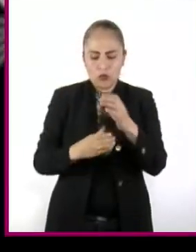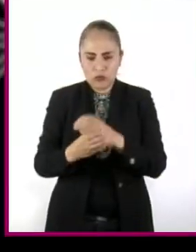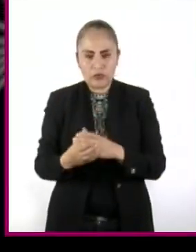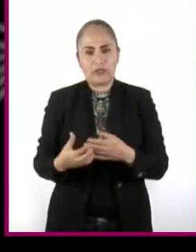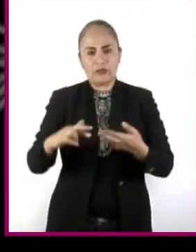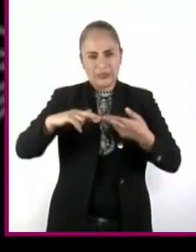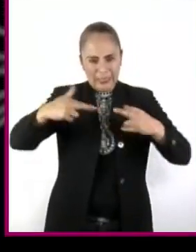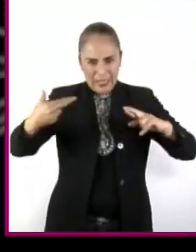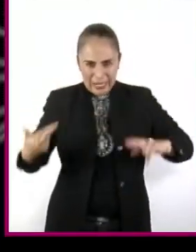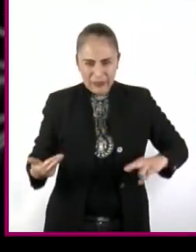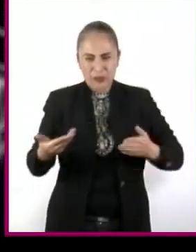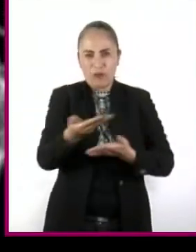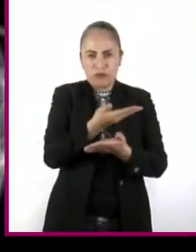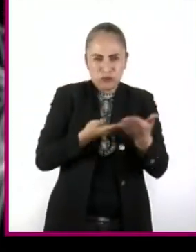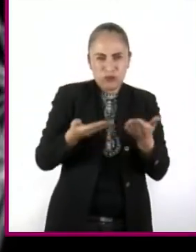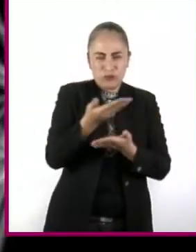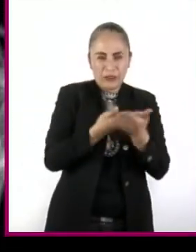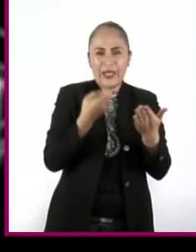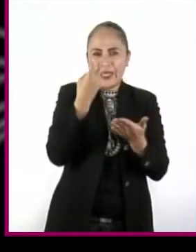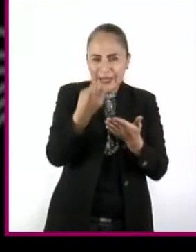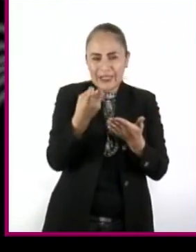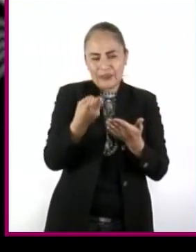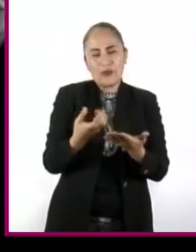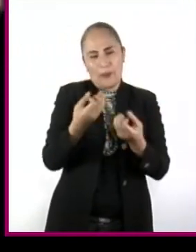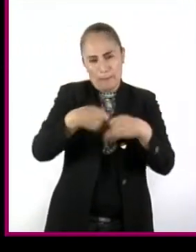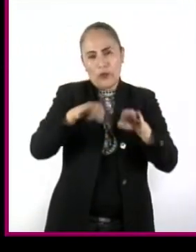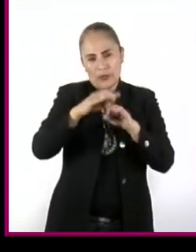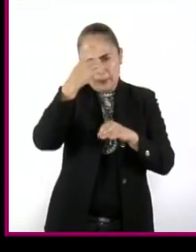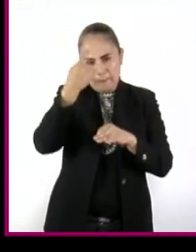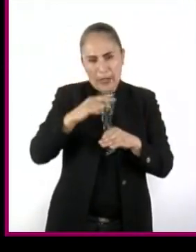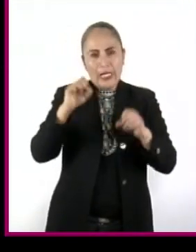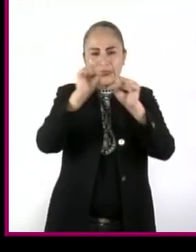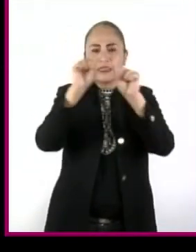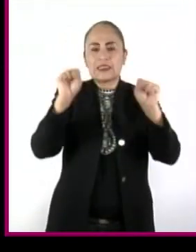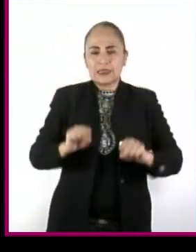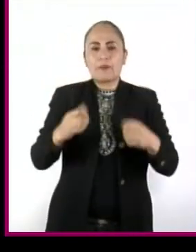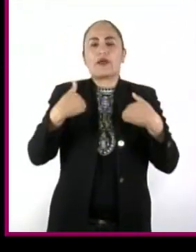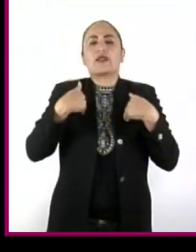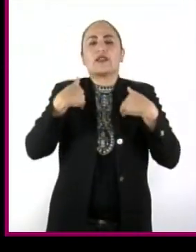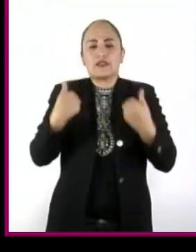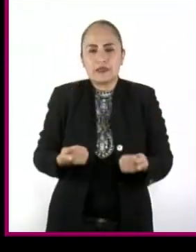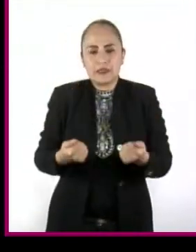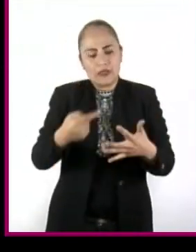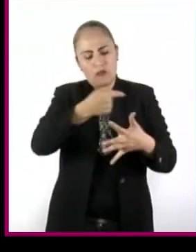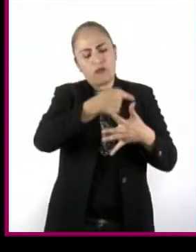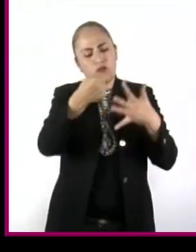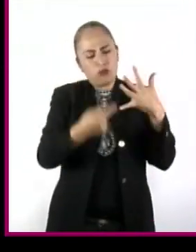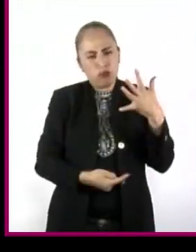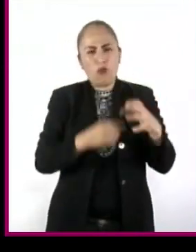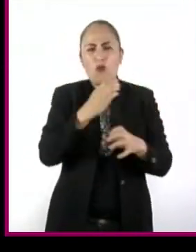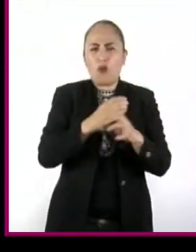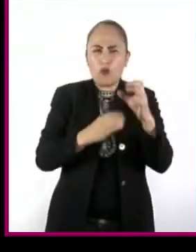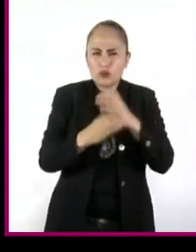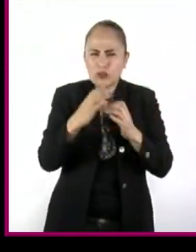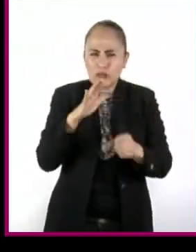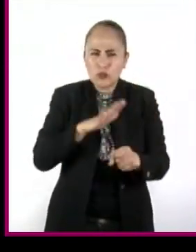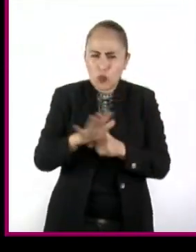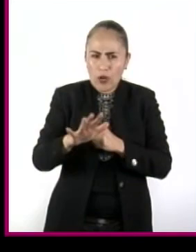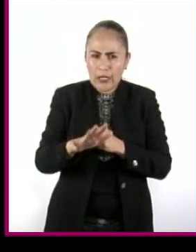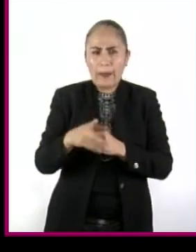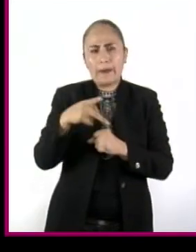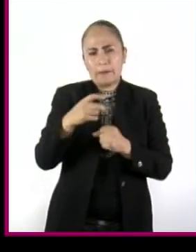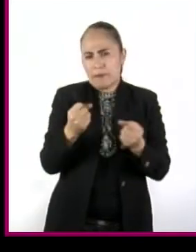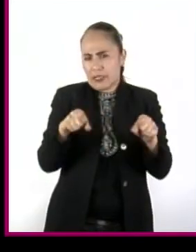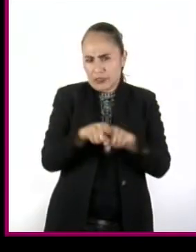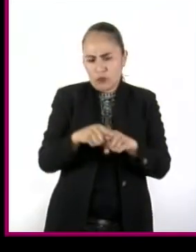son clave para entender un sistema, ya que este no solo depende de qué elementos lo conforman, sino cómo trabajan entre